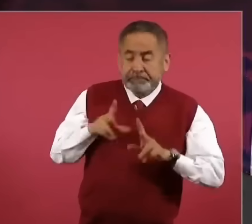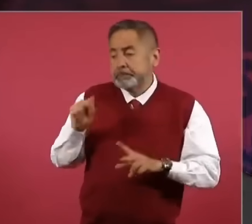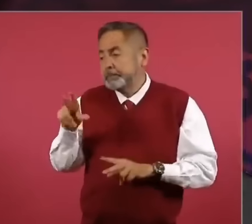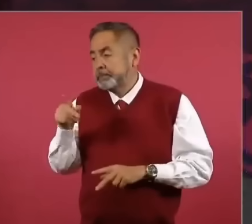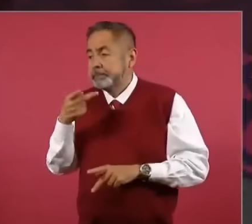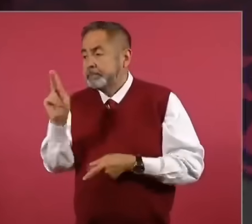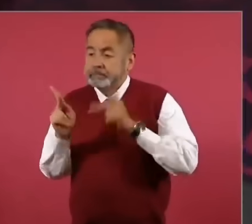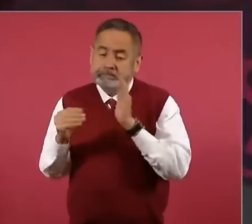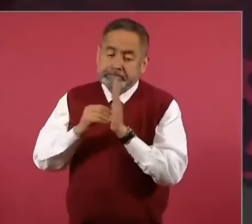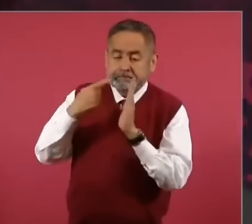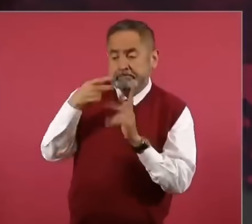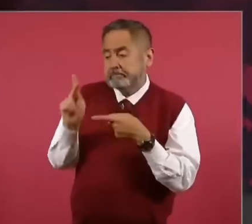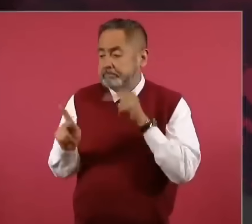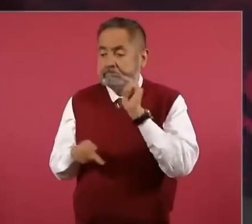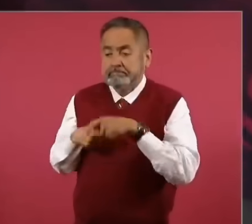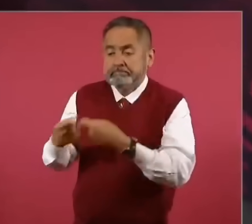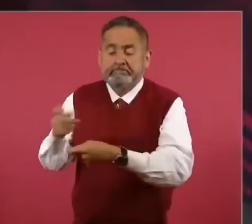Acerca de